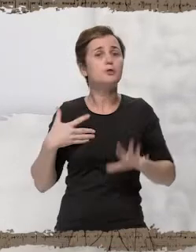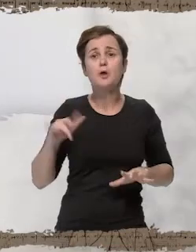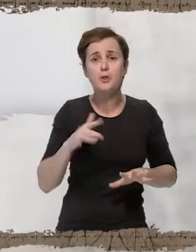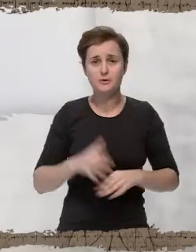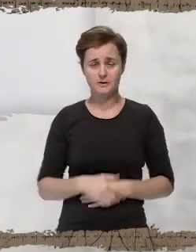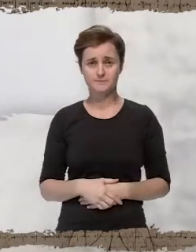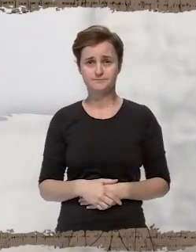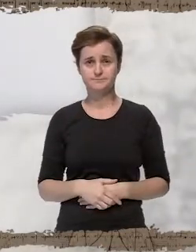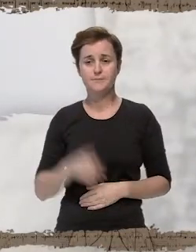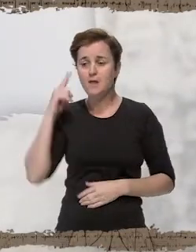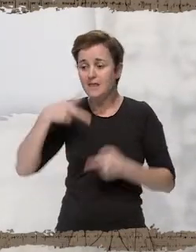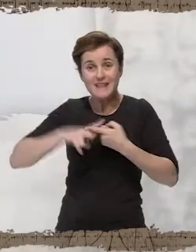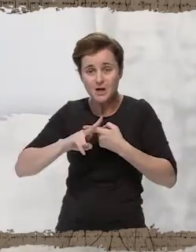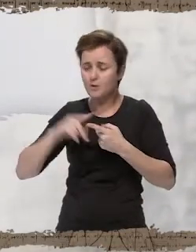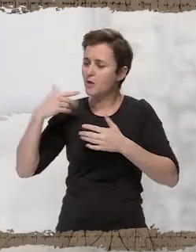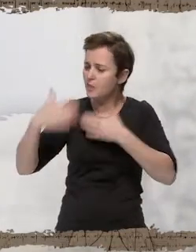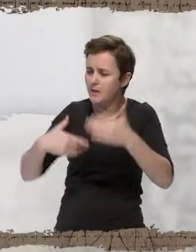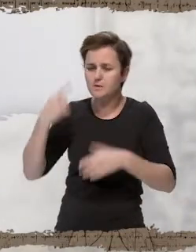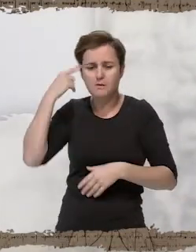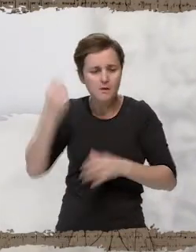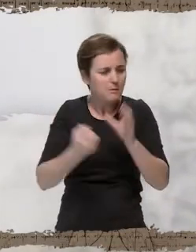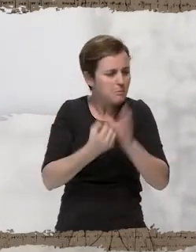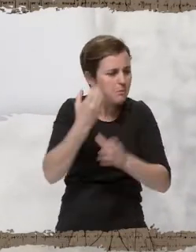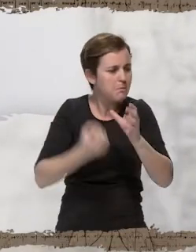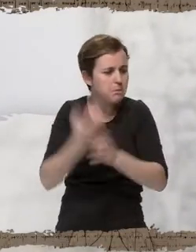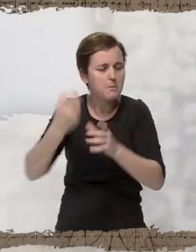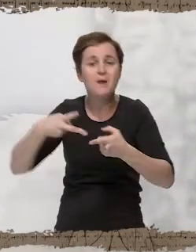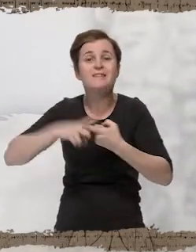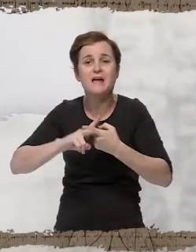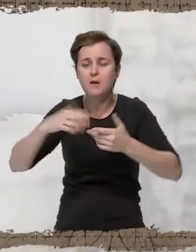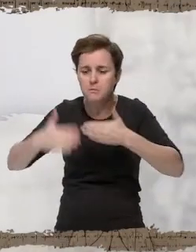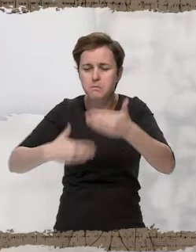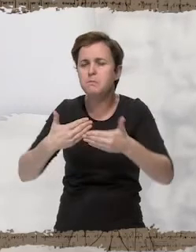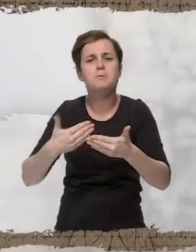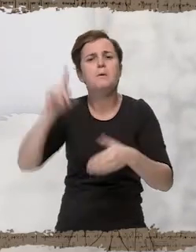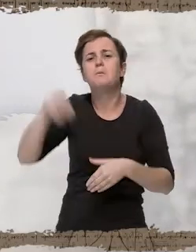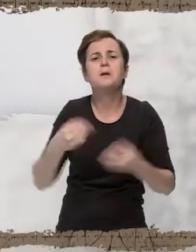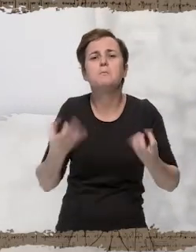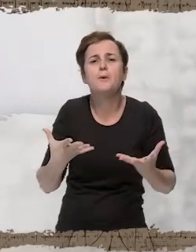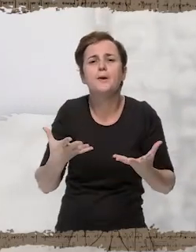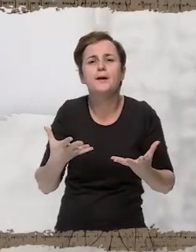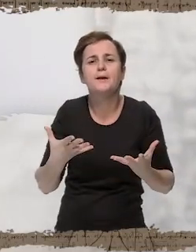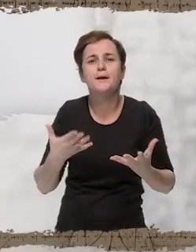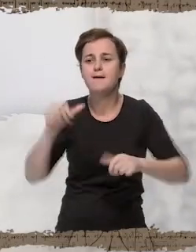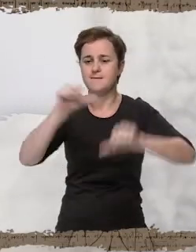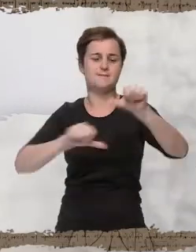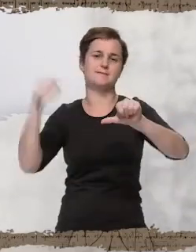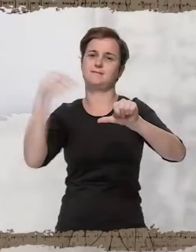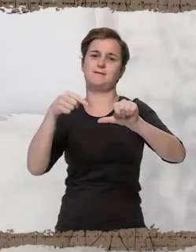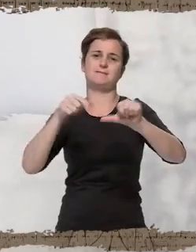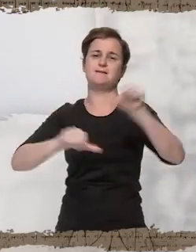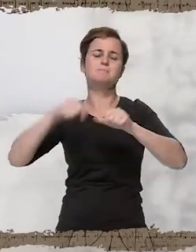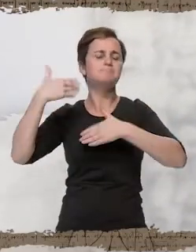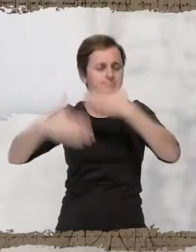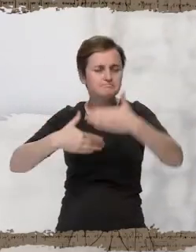parcialmente coincidentes. El desarrollo y la creación de estas tecnologías se debe al gran avance de la ciencia